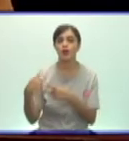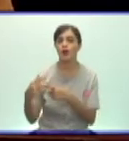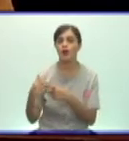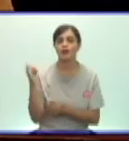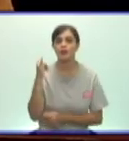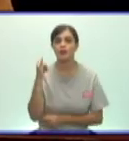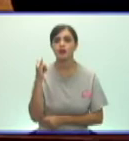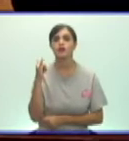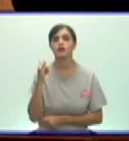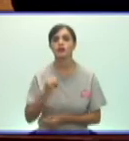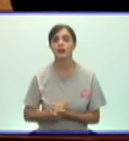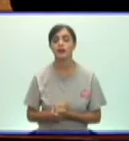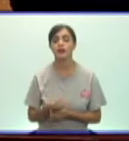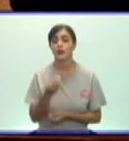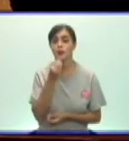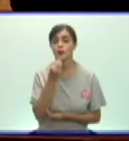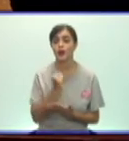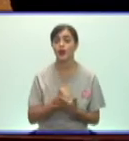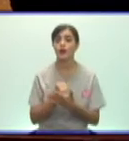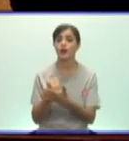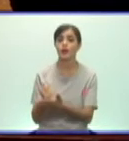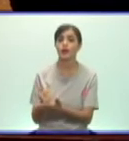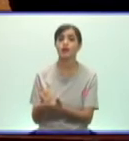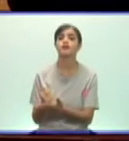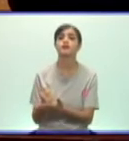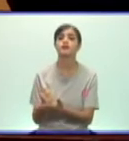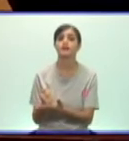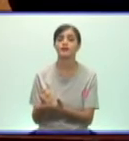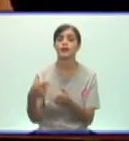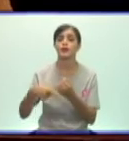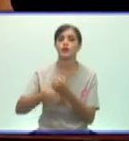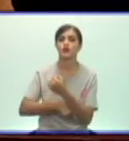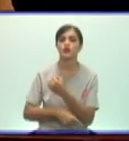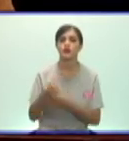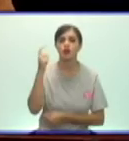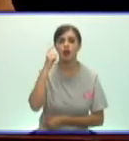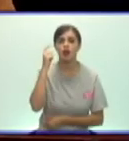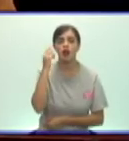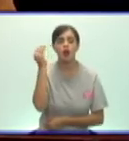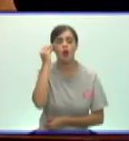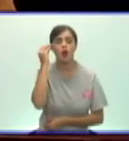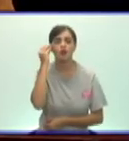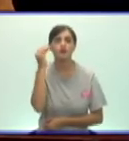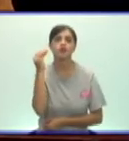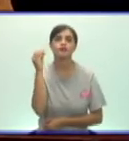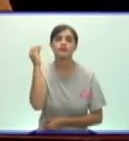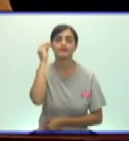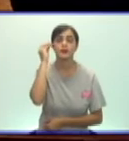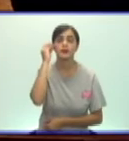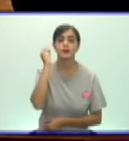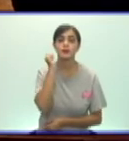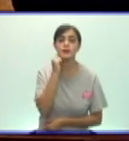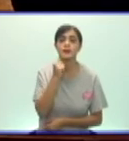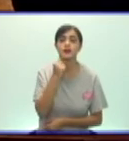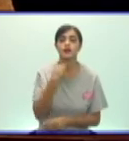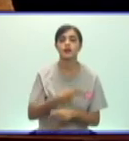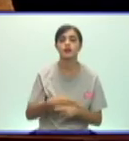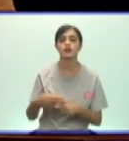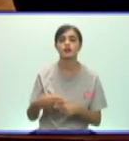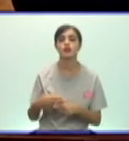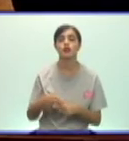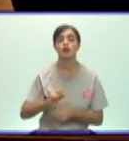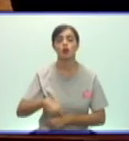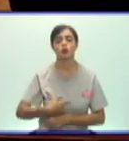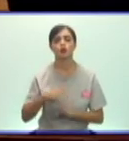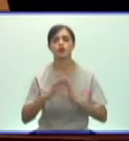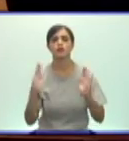materiales, que les sirva sin lugar a dudas para profundizar en el conocimiento histórico, porque sin lugar a dudas esto también transmite cultura